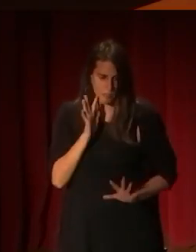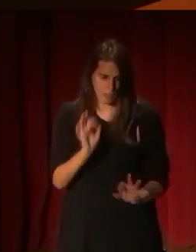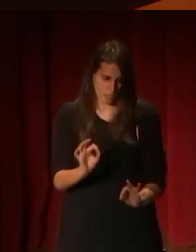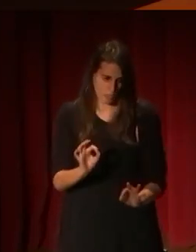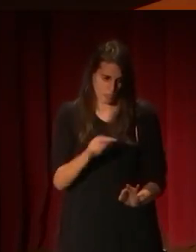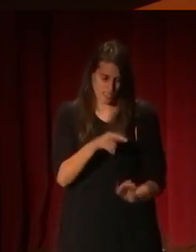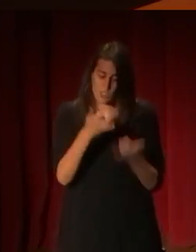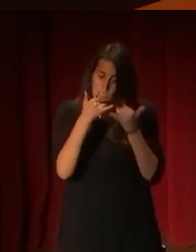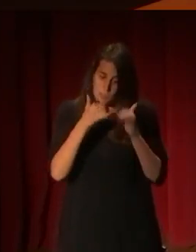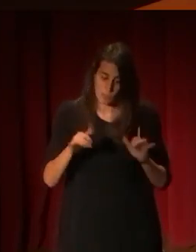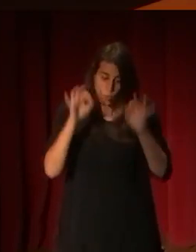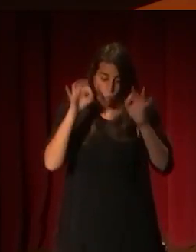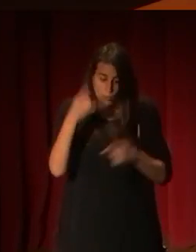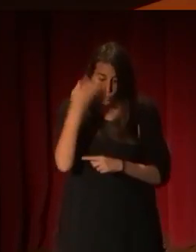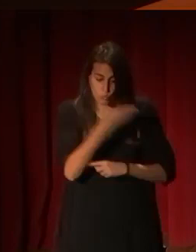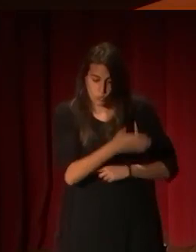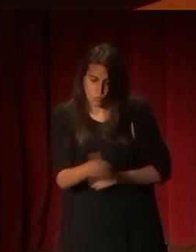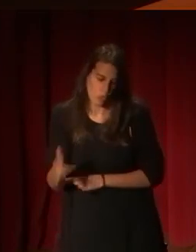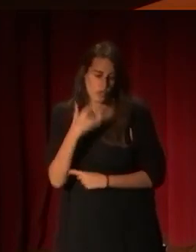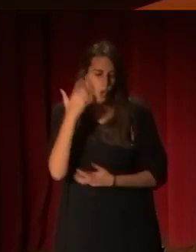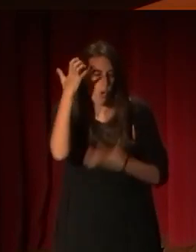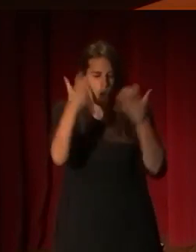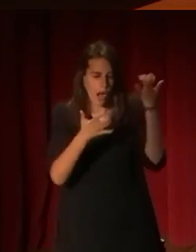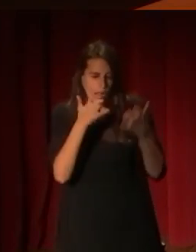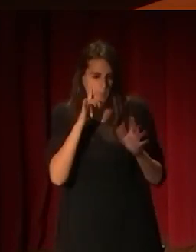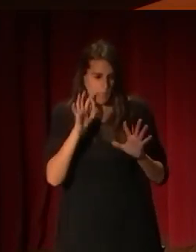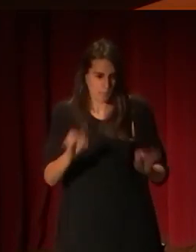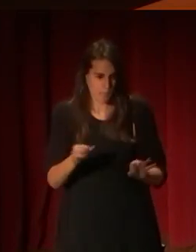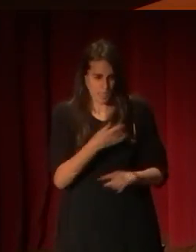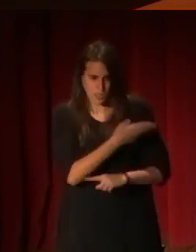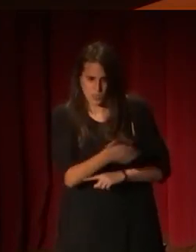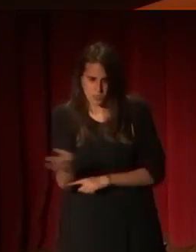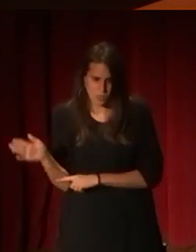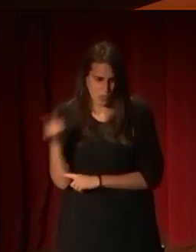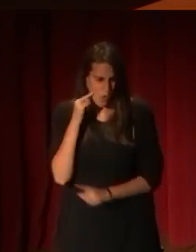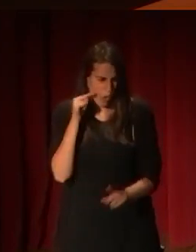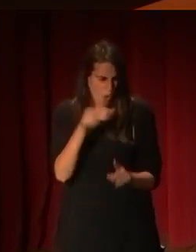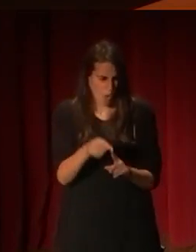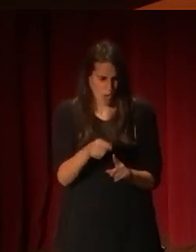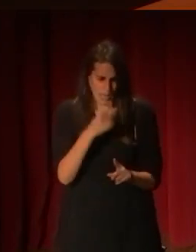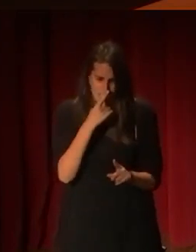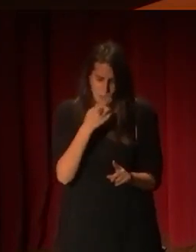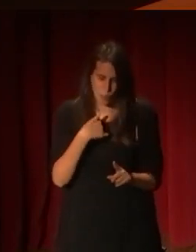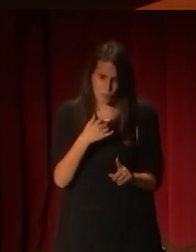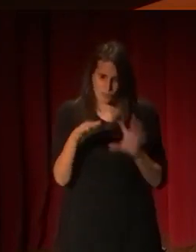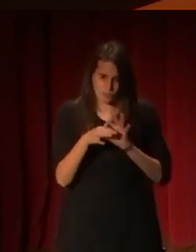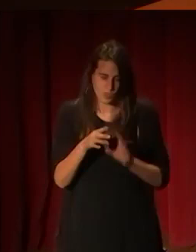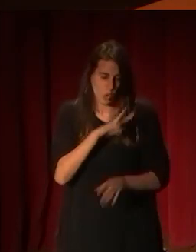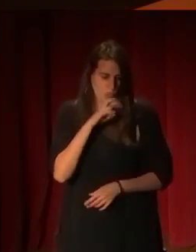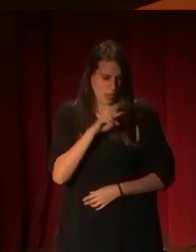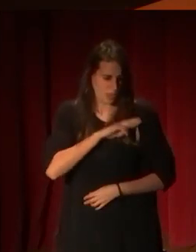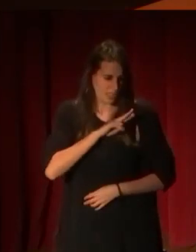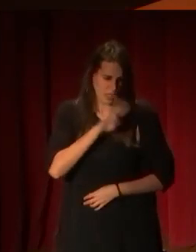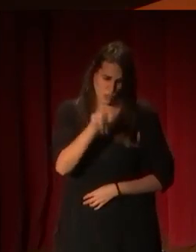espectáculos en que se corren todos y fieras en el circo o en la plaza pública no tienen nada que ver con la piedad y caridad cristiana y